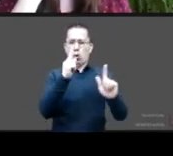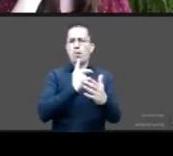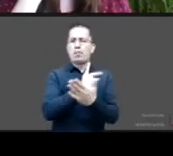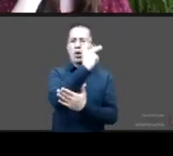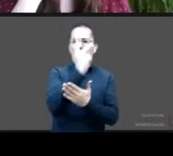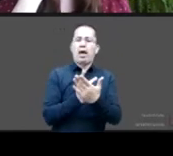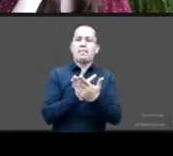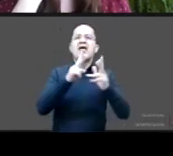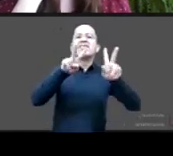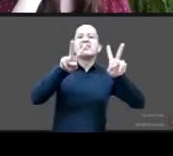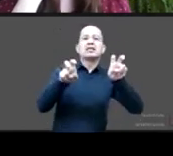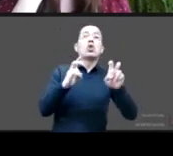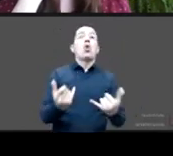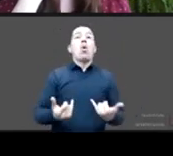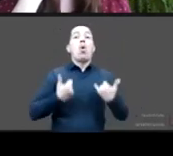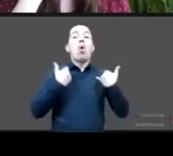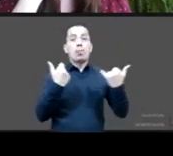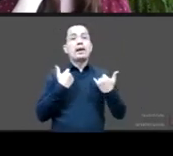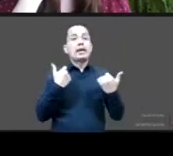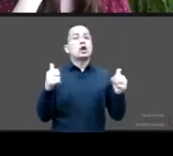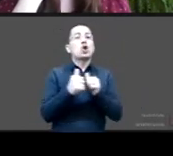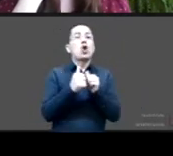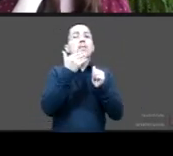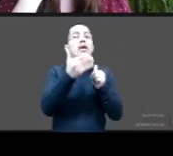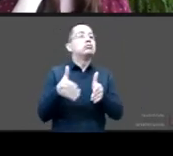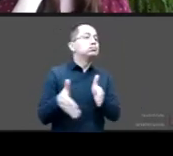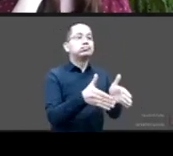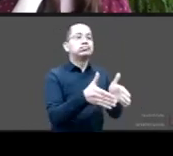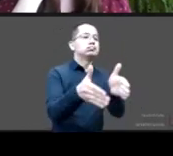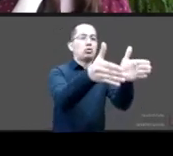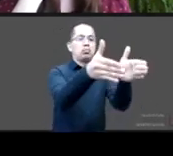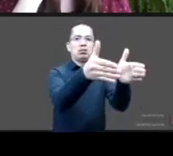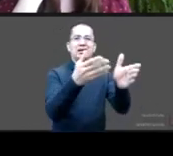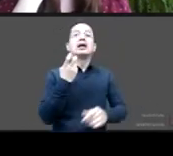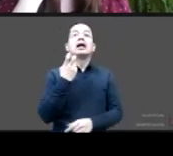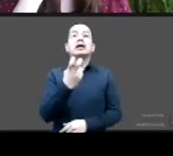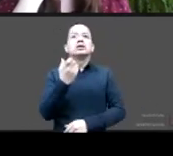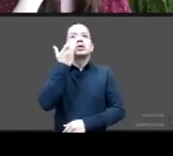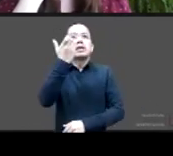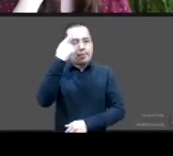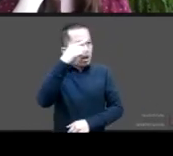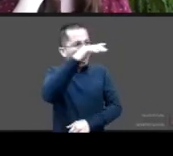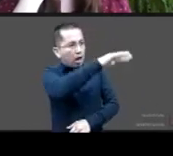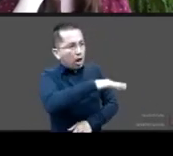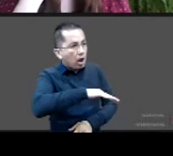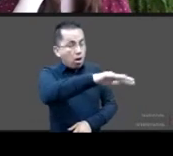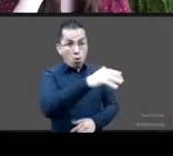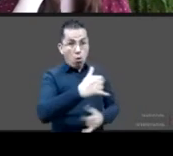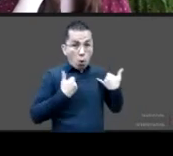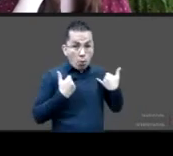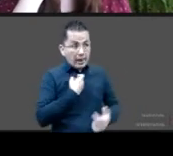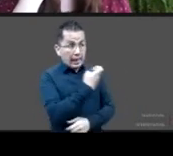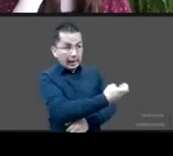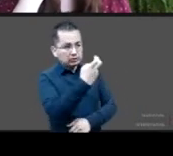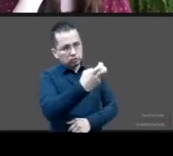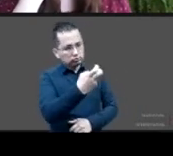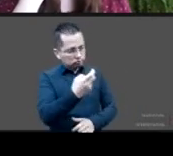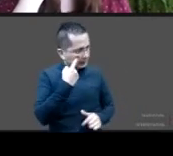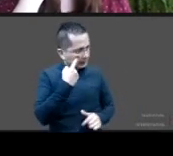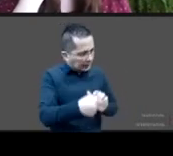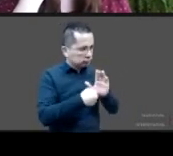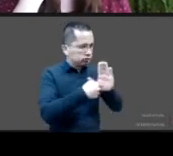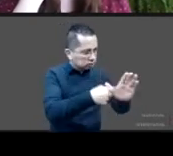como sello el ser un espacio seguro para estos adolescentes y jóvenes entonces nuestros equipos